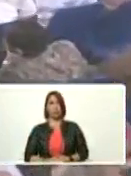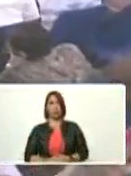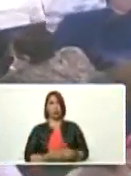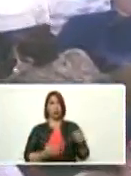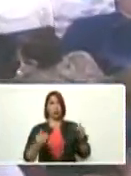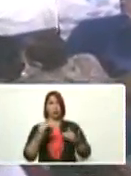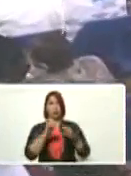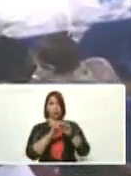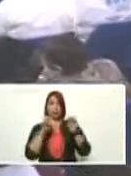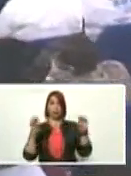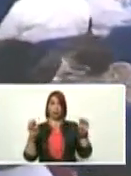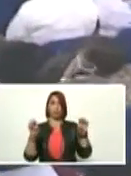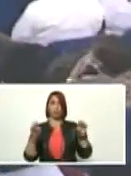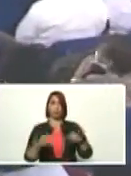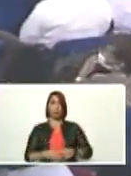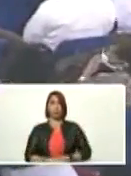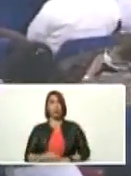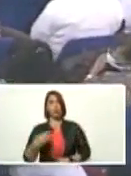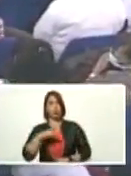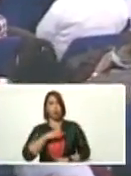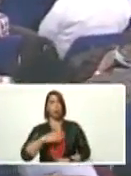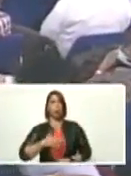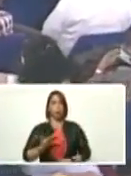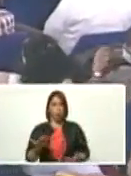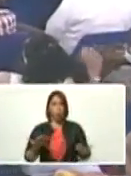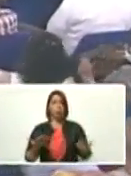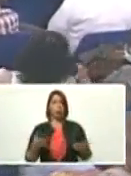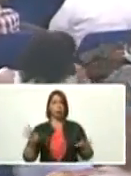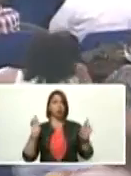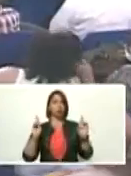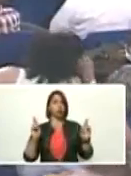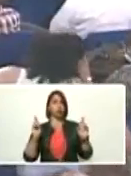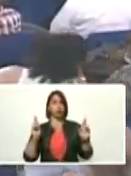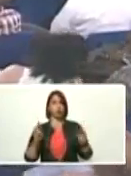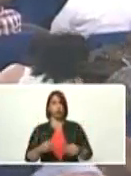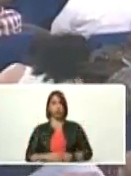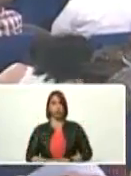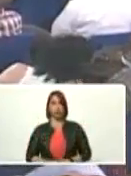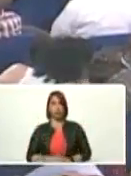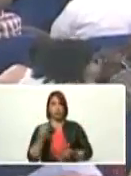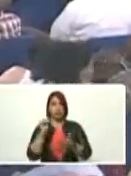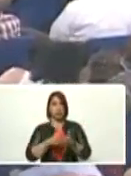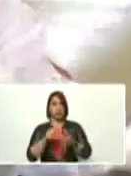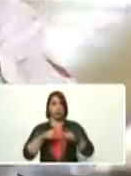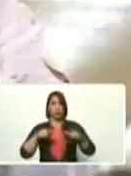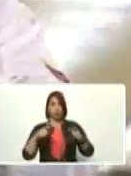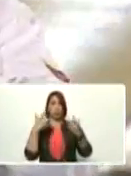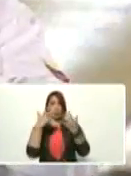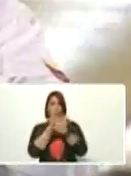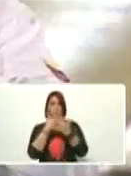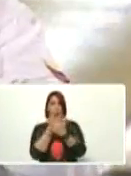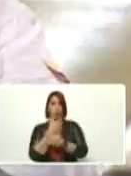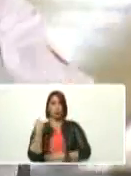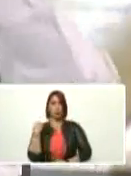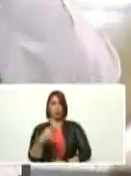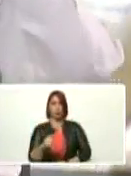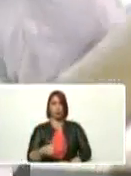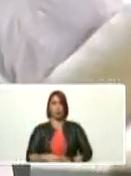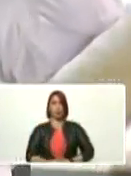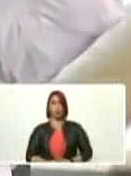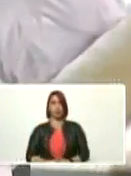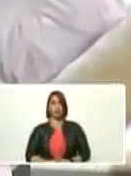educación, nosotros podremos aspirar, sin lugar a dudas, a tener